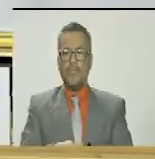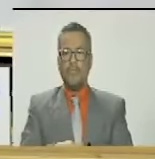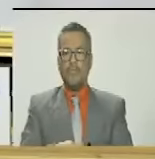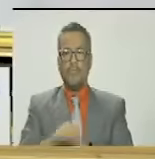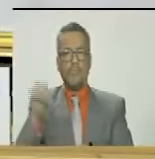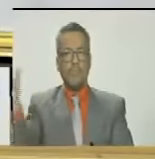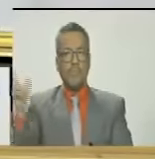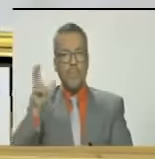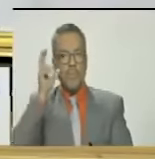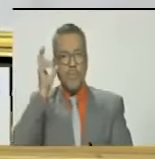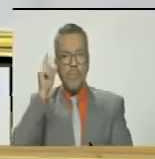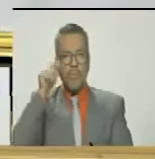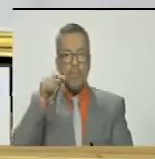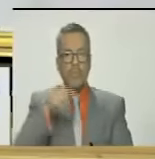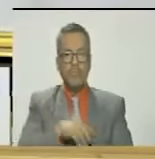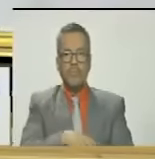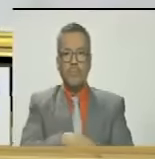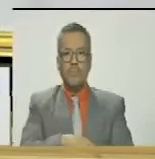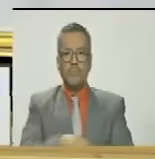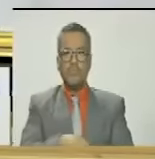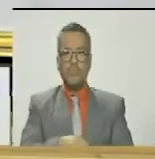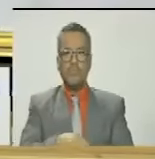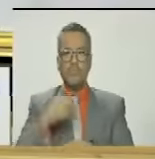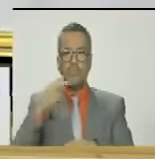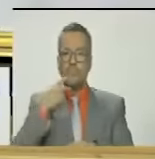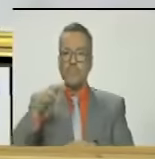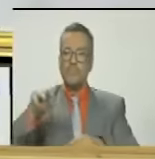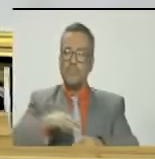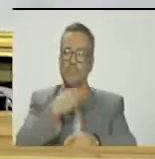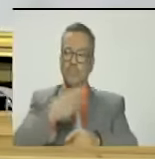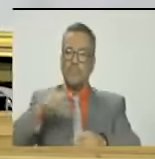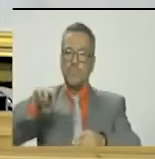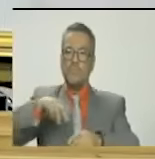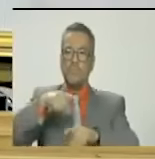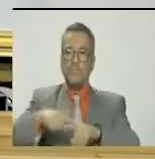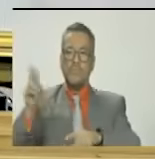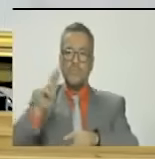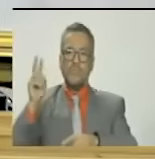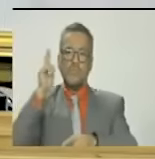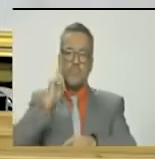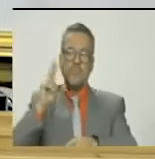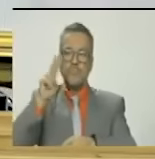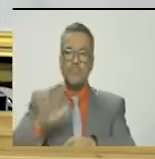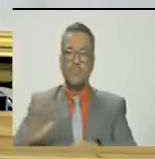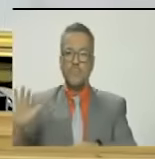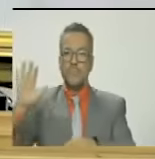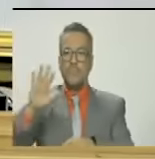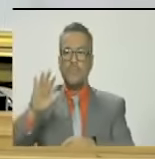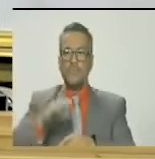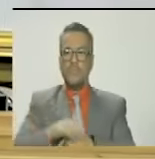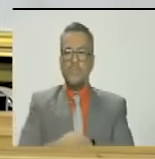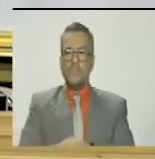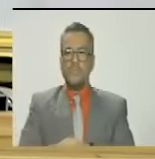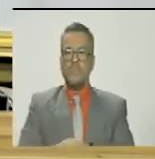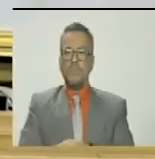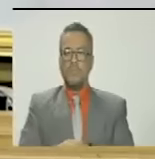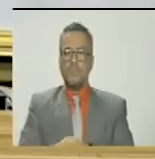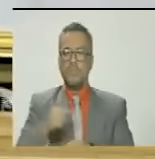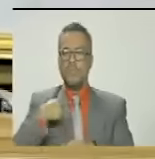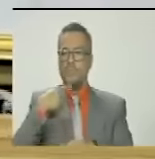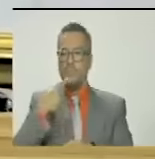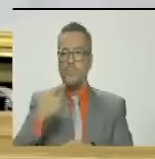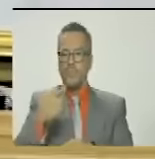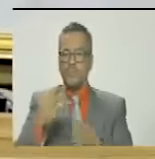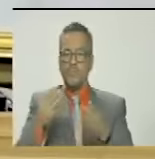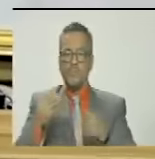Vamos a escuchar a continuación las notas del himno nacional de la República Bolivariana de Venezuela. Decimos